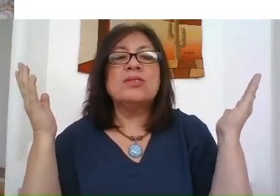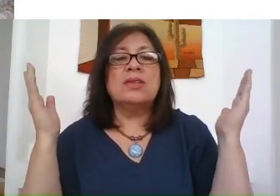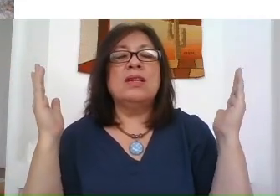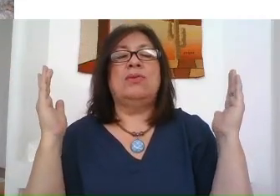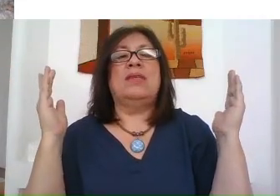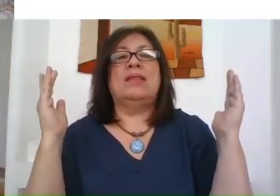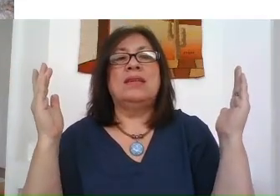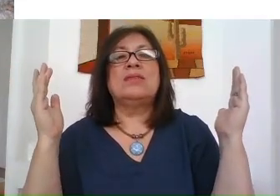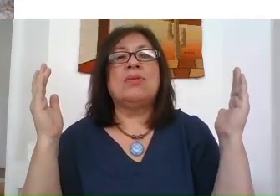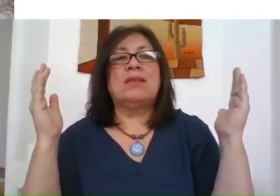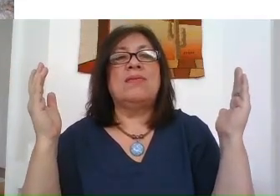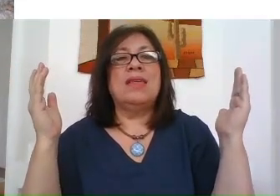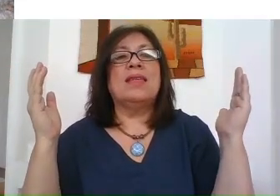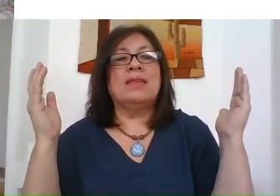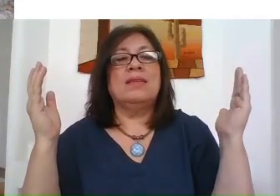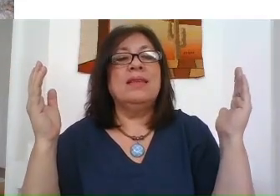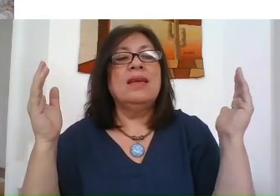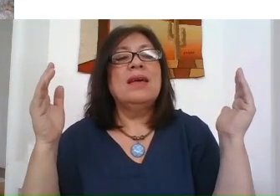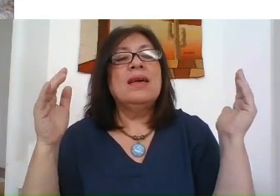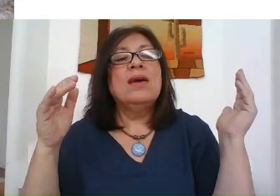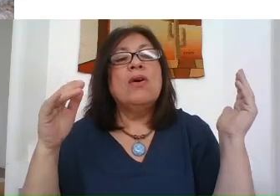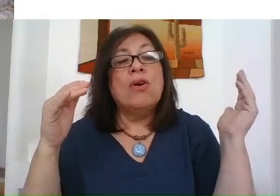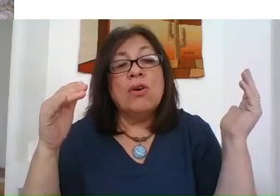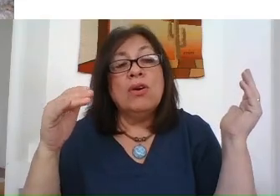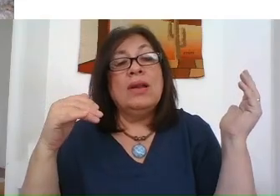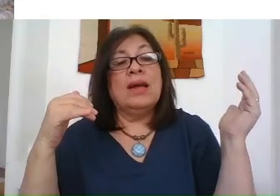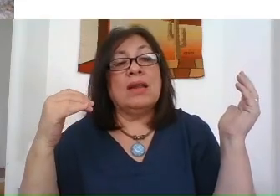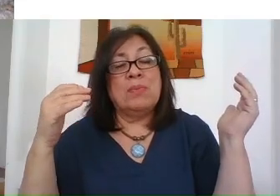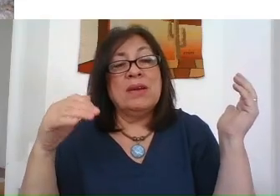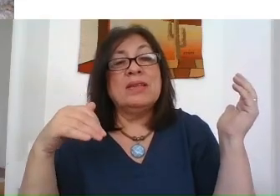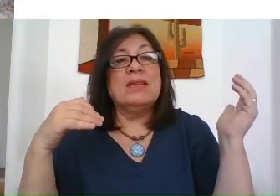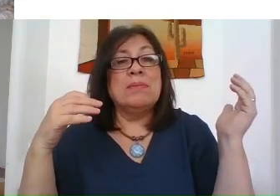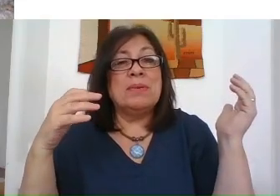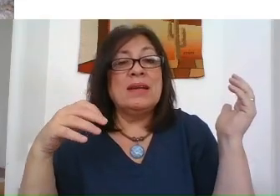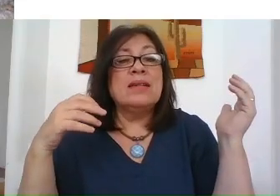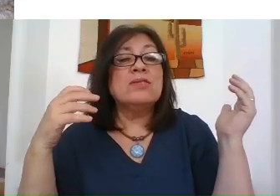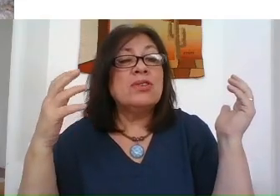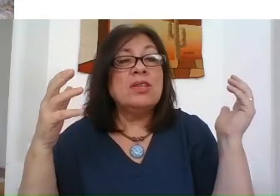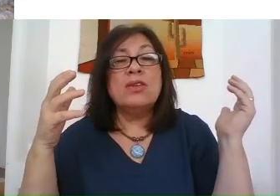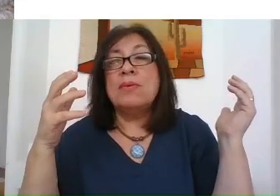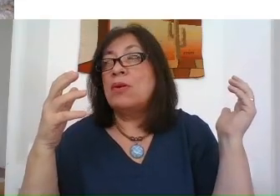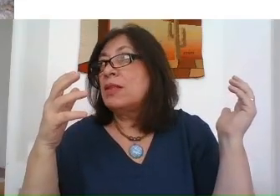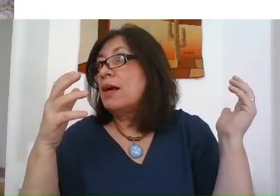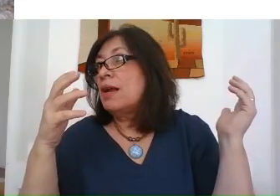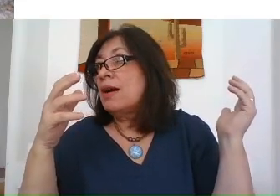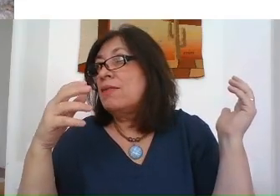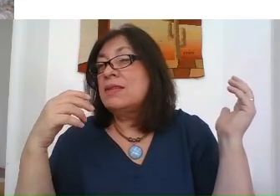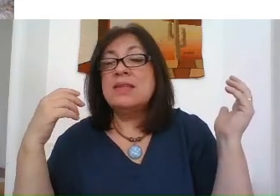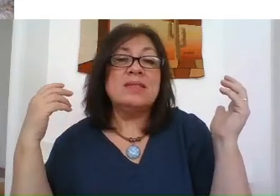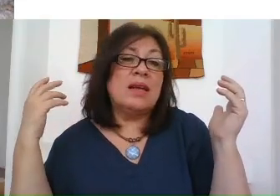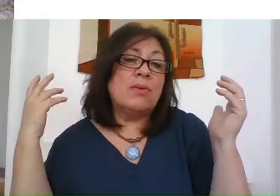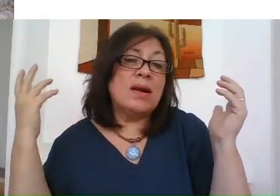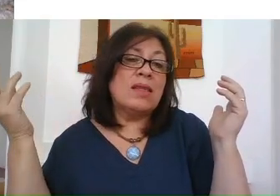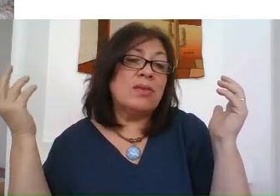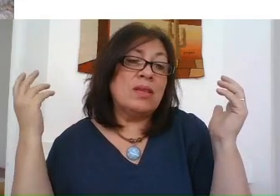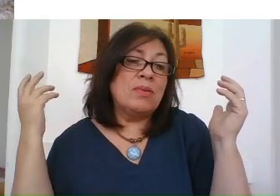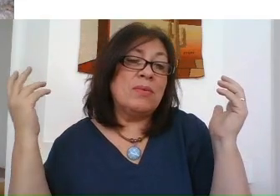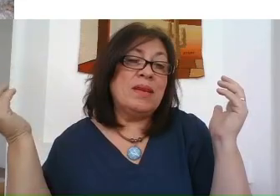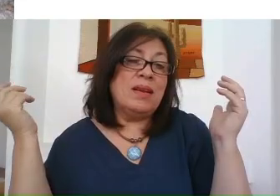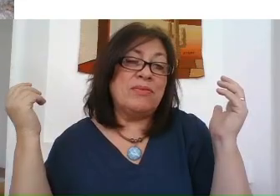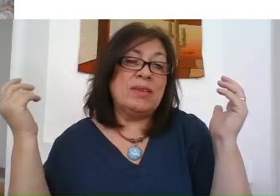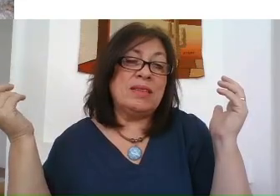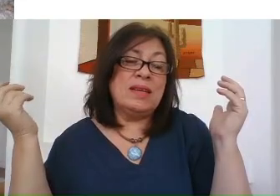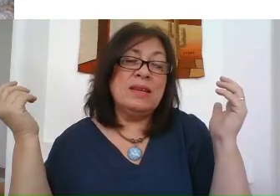algo que está sonando y detiene su actividad. O la respuesta temprana al sonido de voltear la cabeza hacia el lugar de